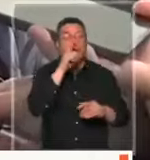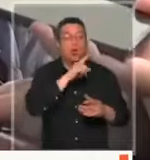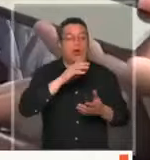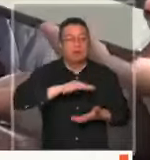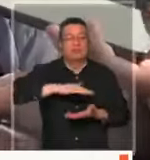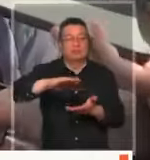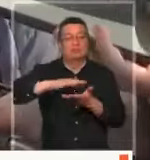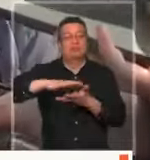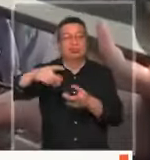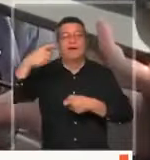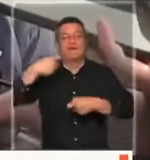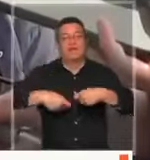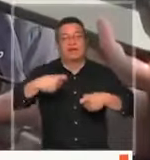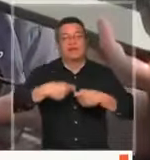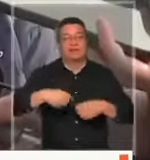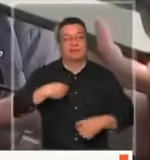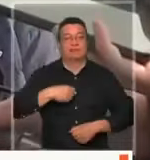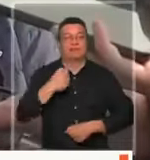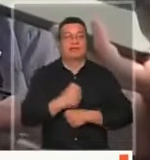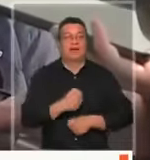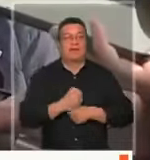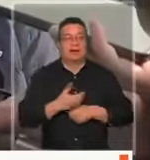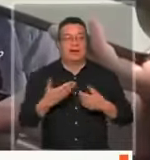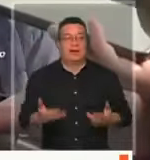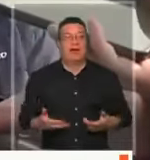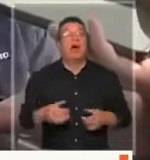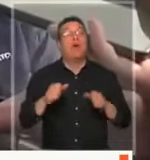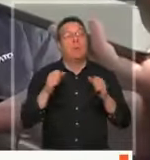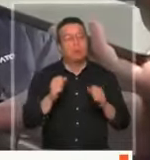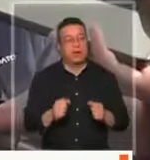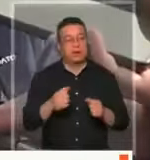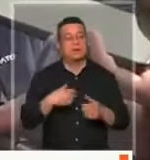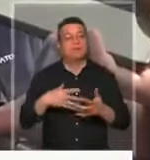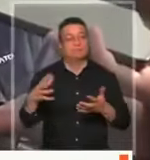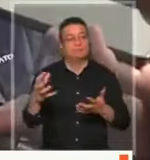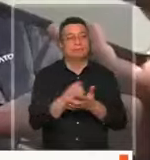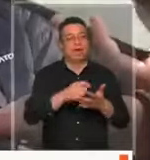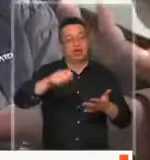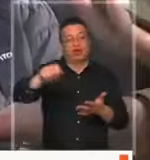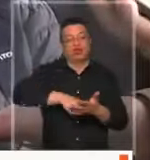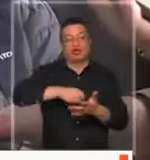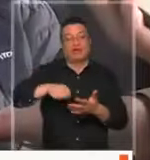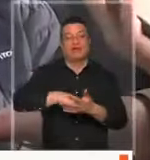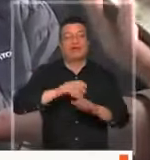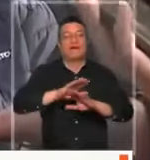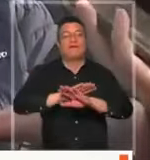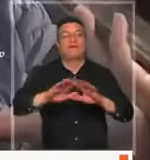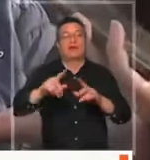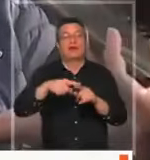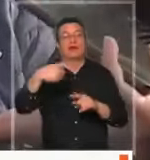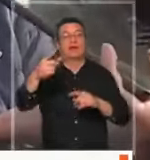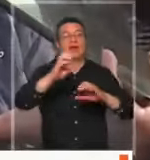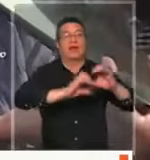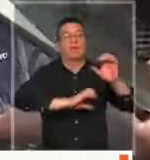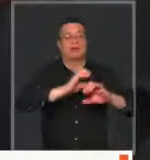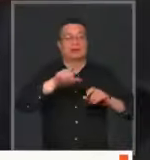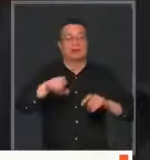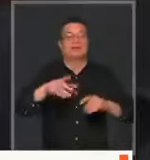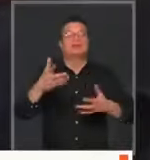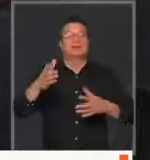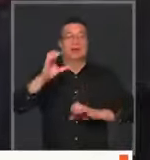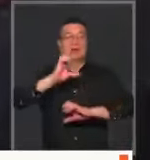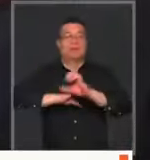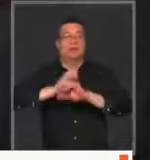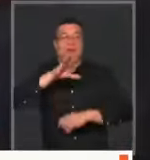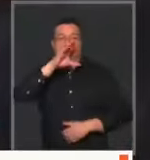de acero que estamos produciendo y poder de alguna forma finiquitar todos los contratos que tenemos con terceros para la operación de la siderúrgica de Huachipato. Por